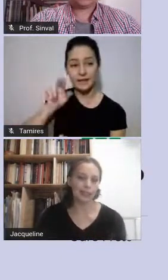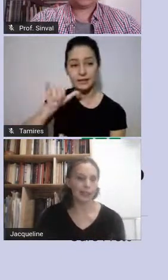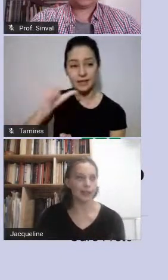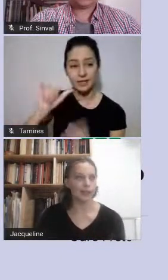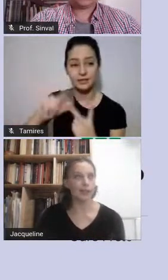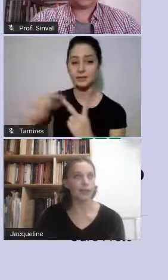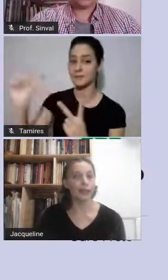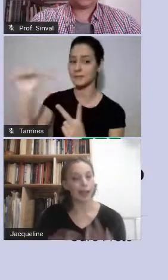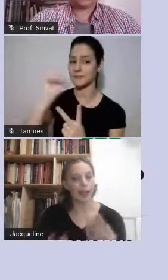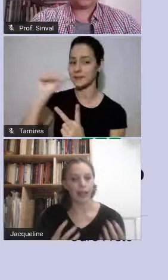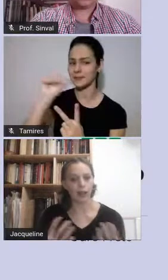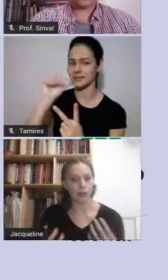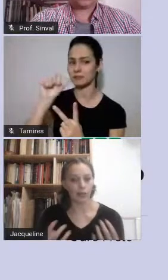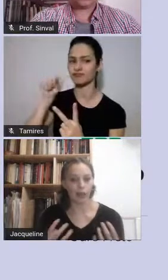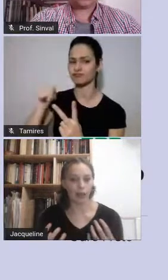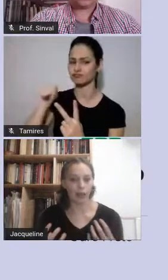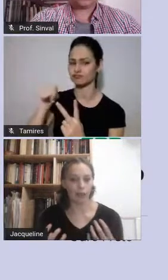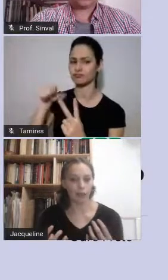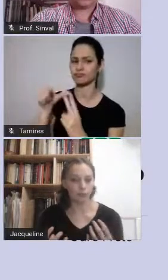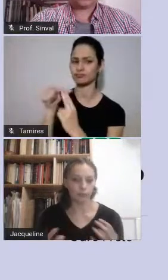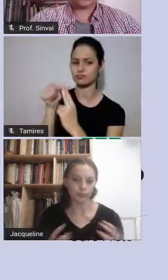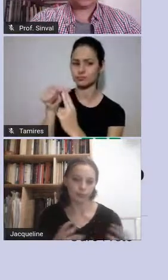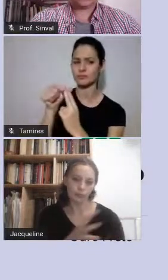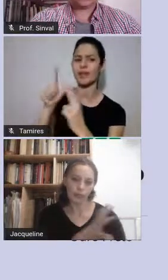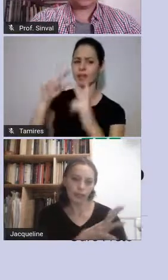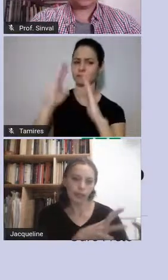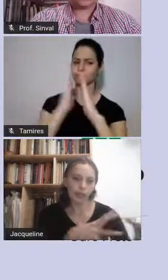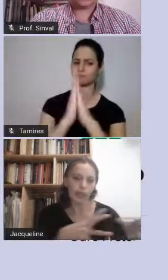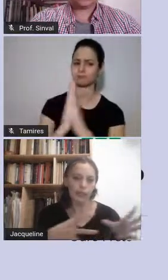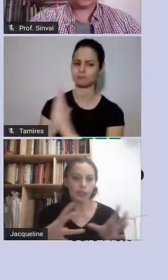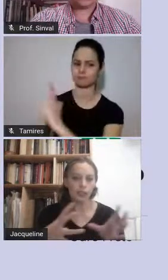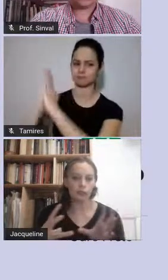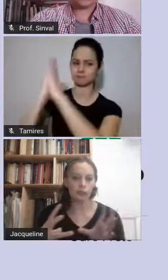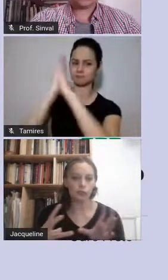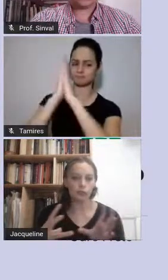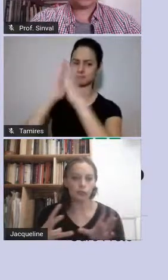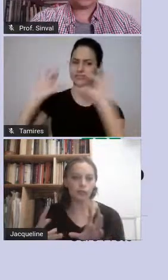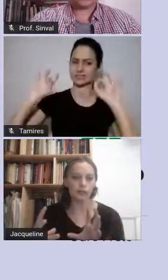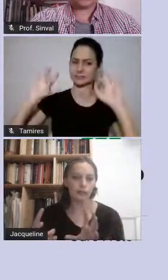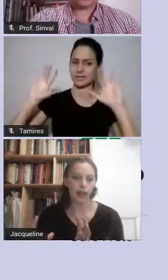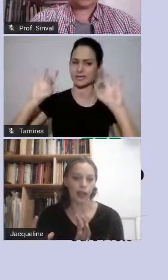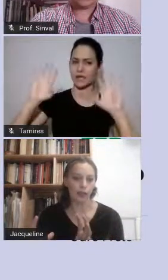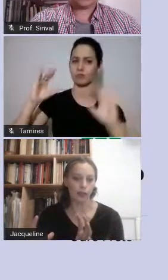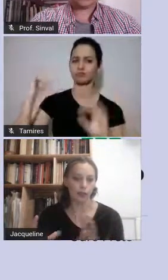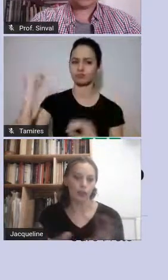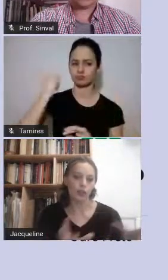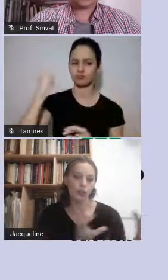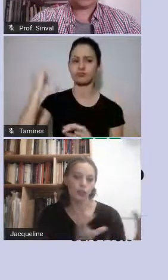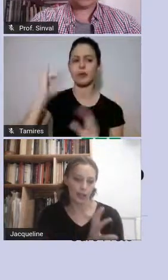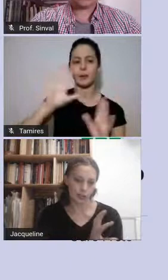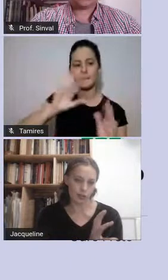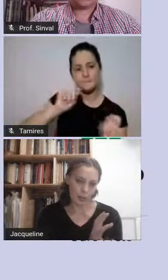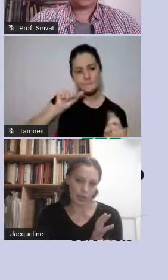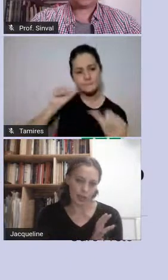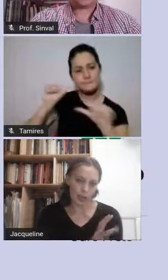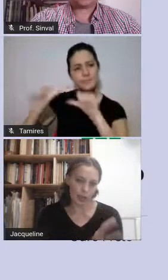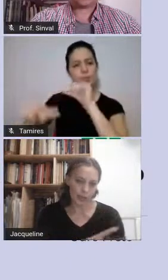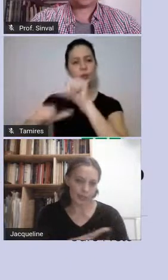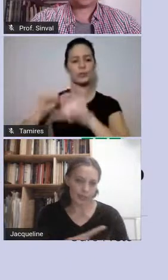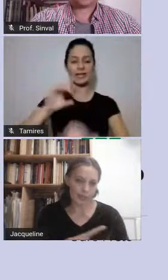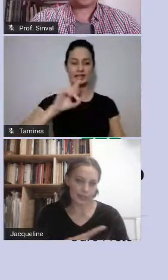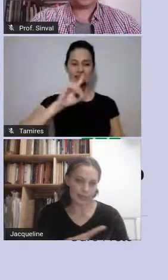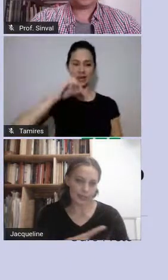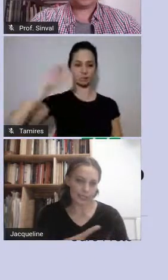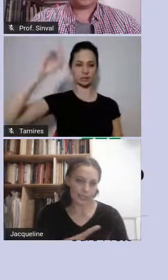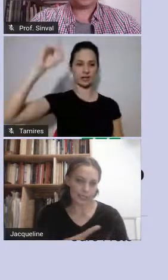mantiene ligada a lo sagrado a través de, una, de un traslado. De la diosa Mayahuel, se